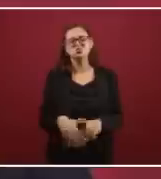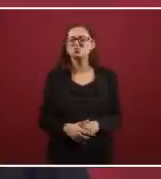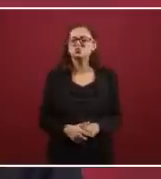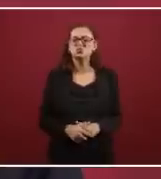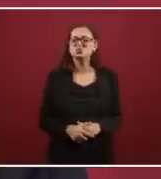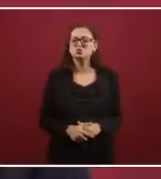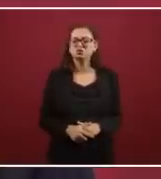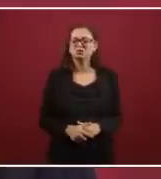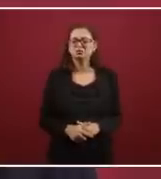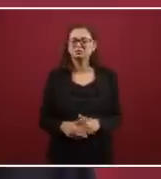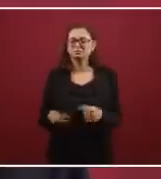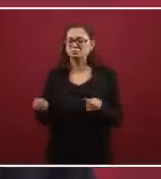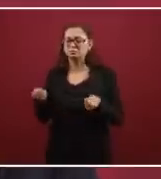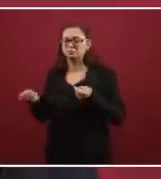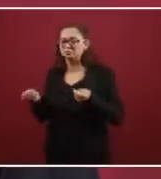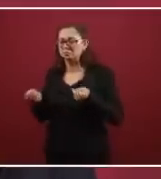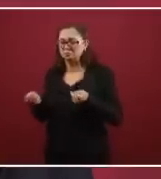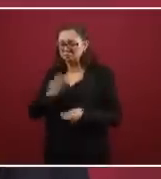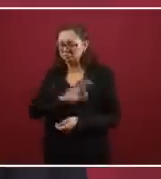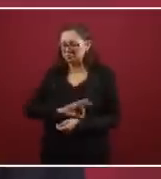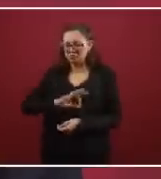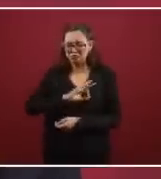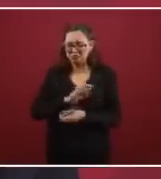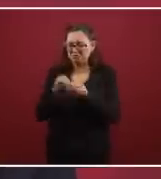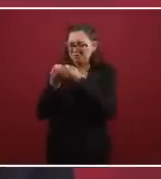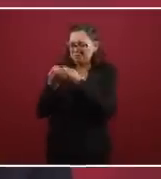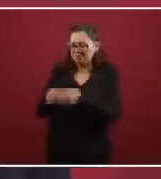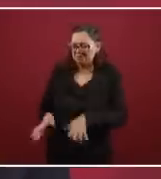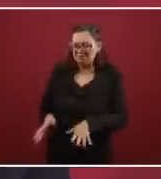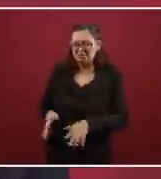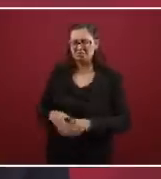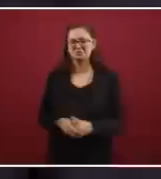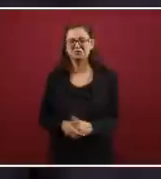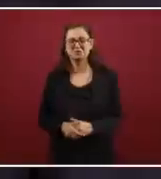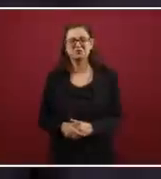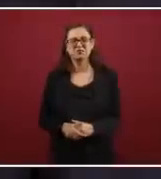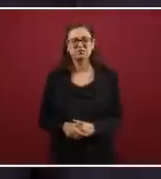ni podría gobernar ni sería feliz.